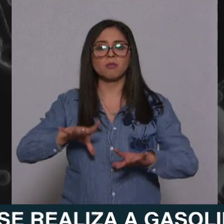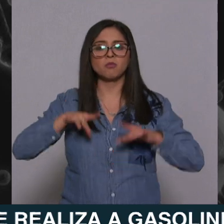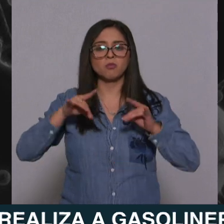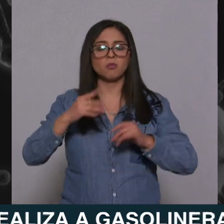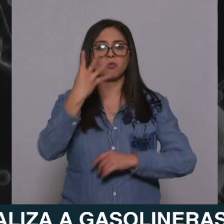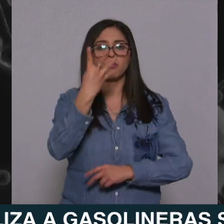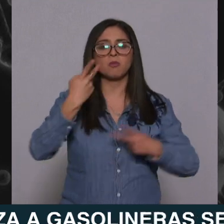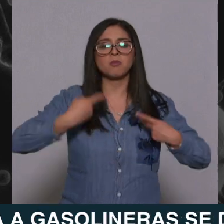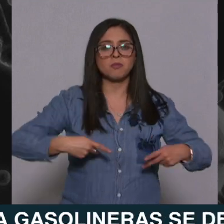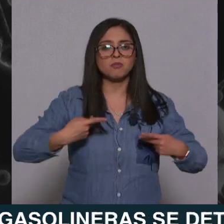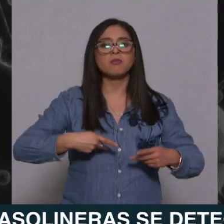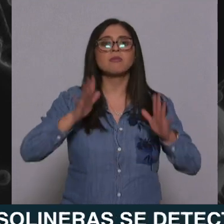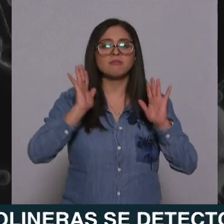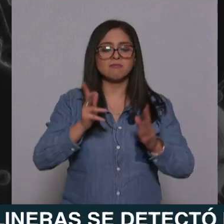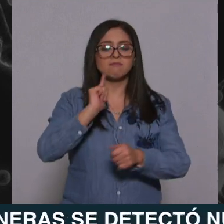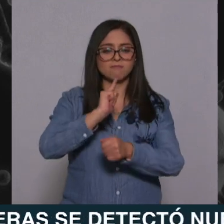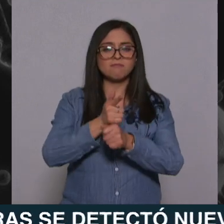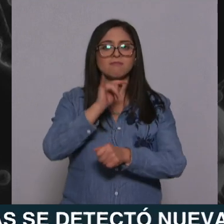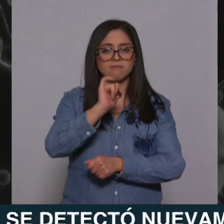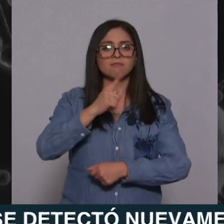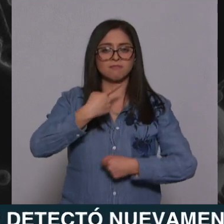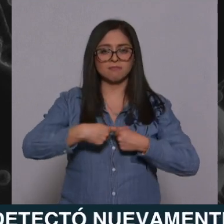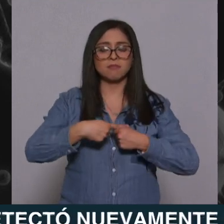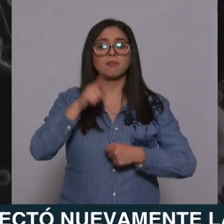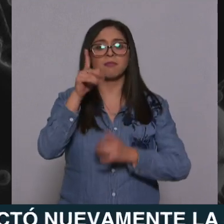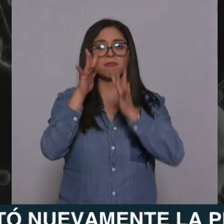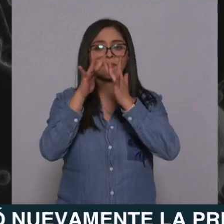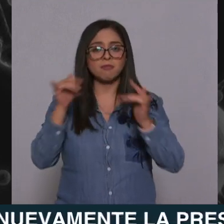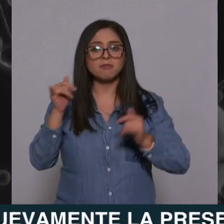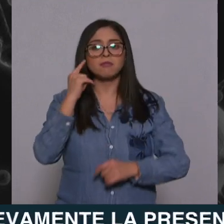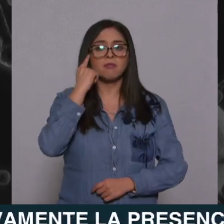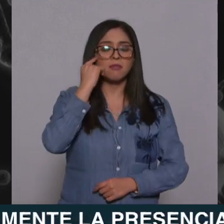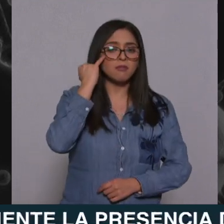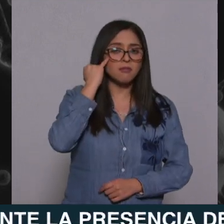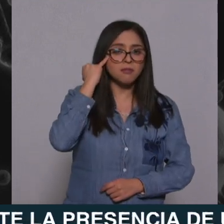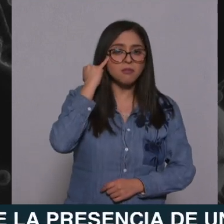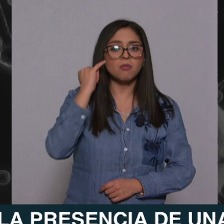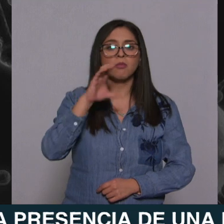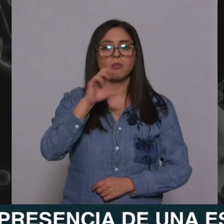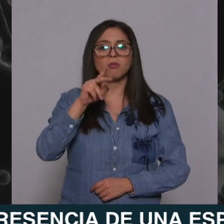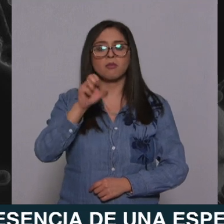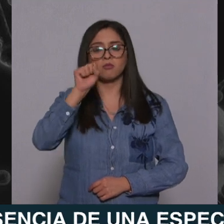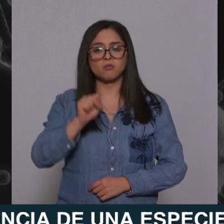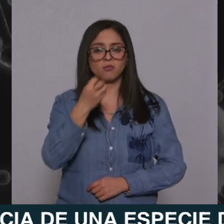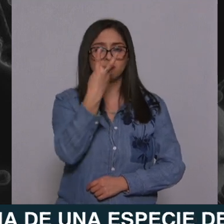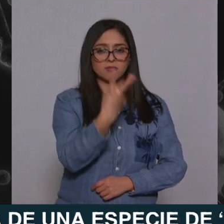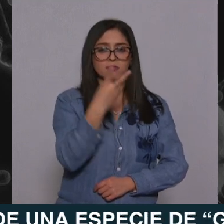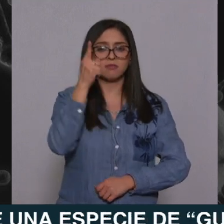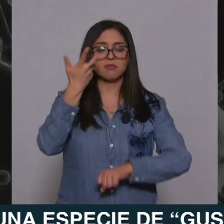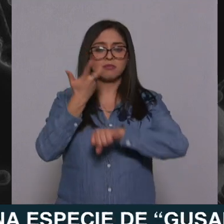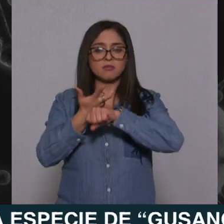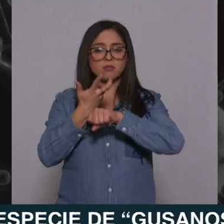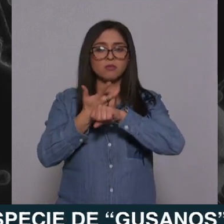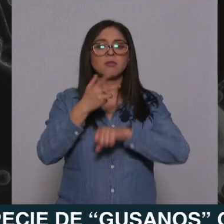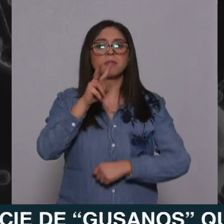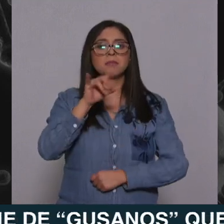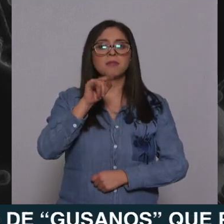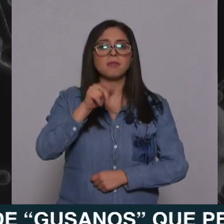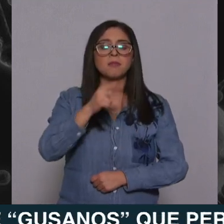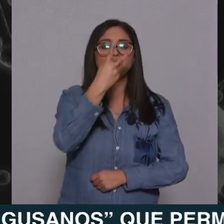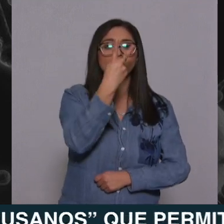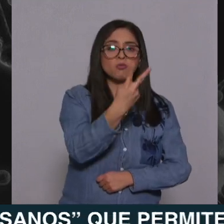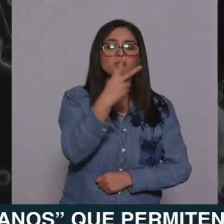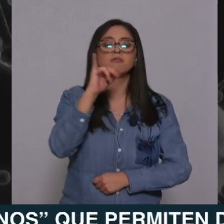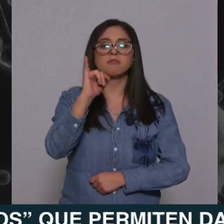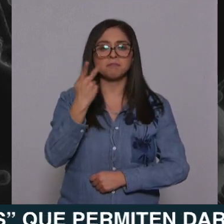casos también confirmados, Francia, Japón y Corea del Sur 3 casos. En Estados Unidos y Vietnam 2 casos